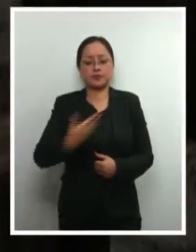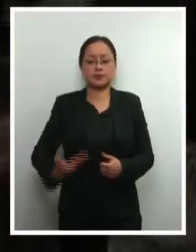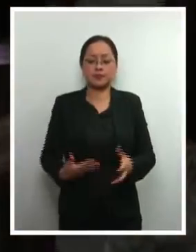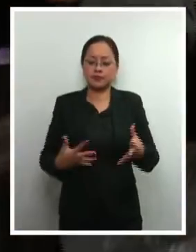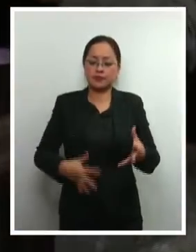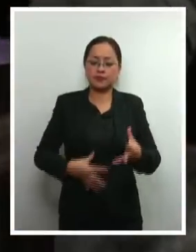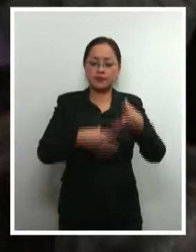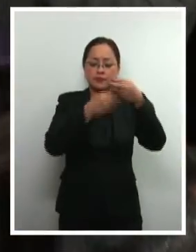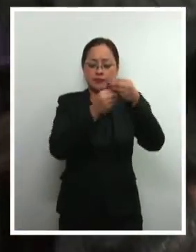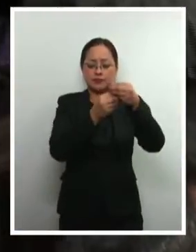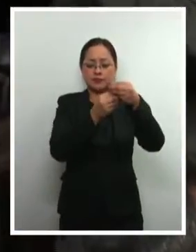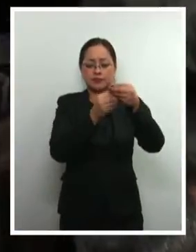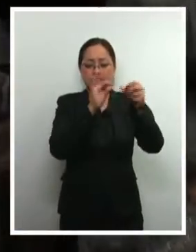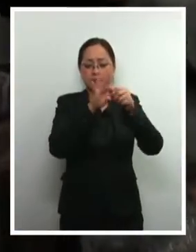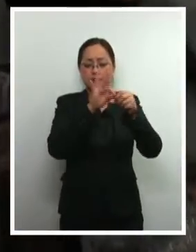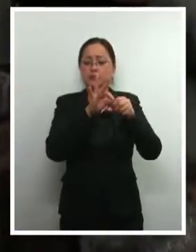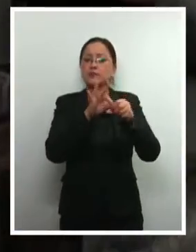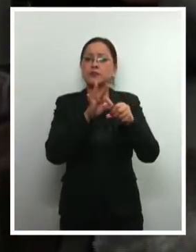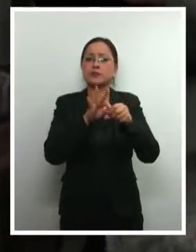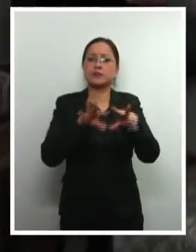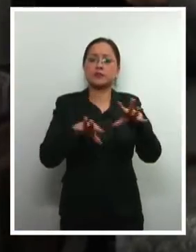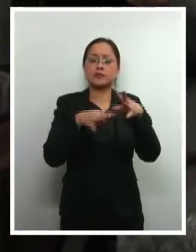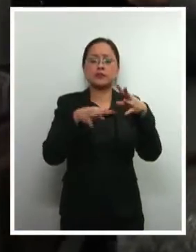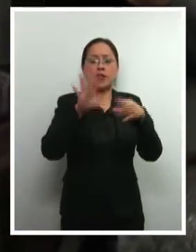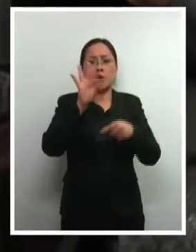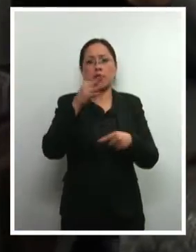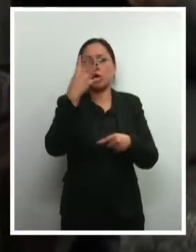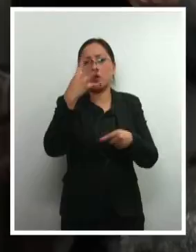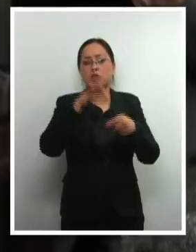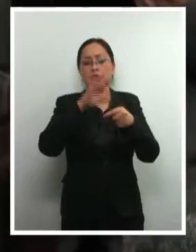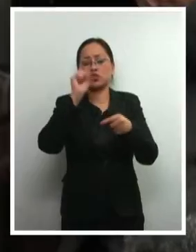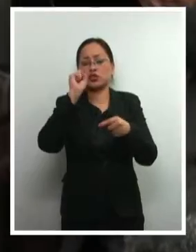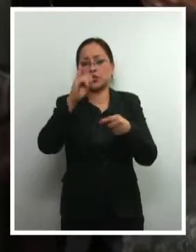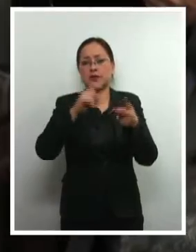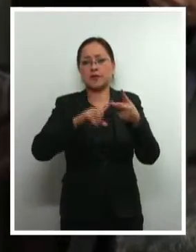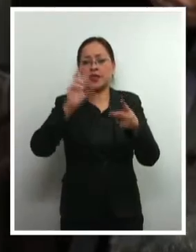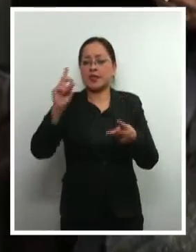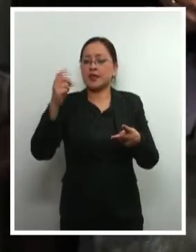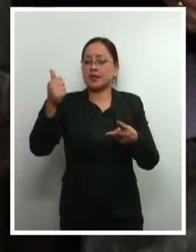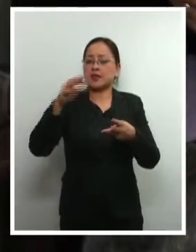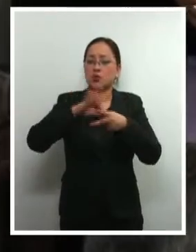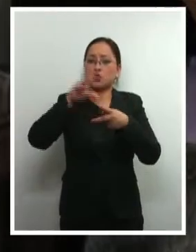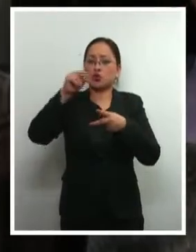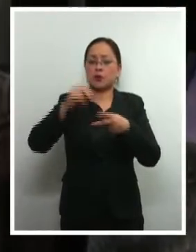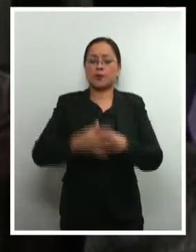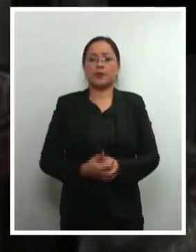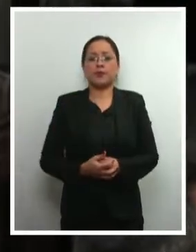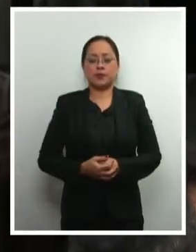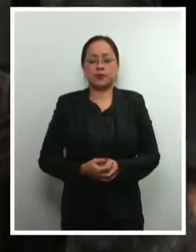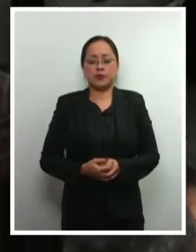se emitieron 44 votos en pro, 36 en contra.